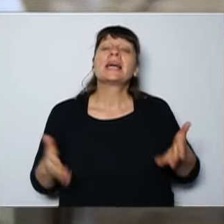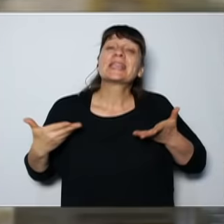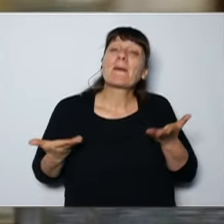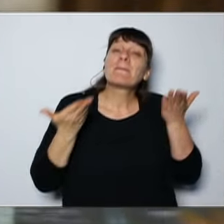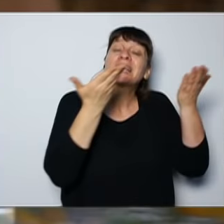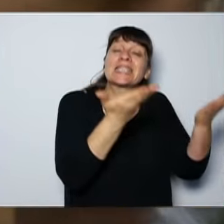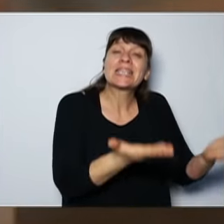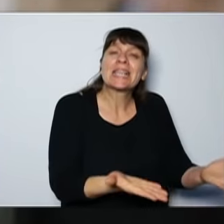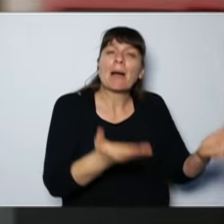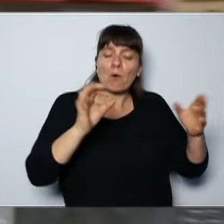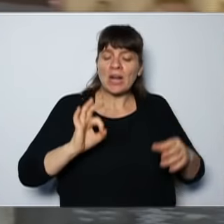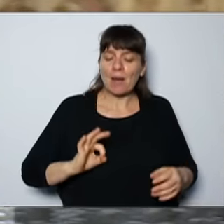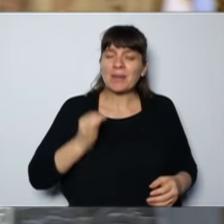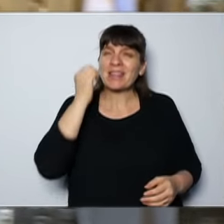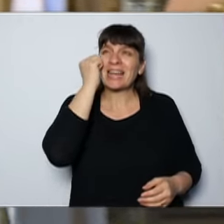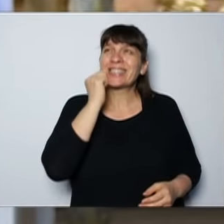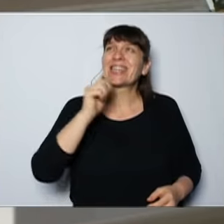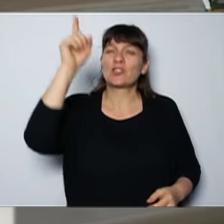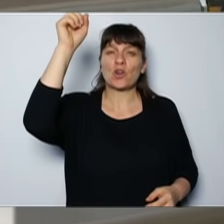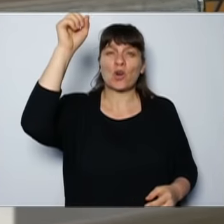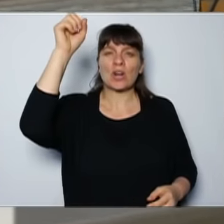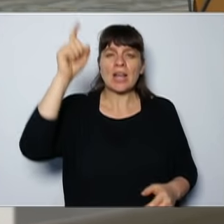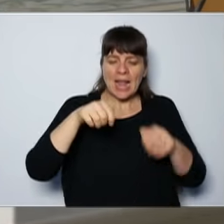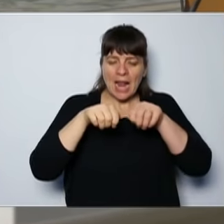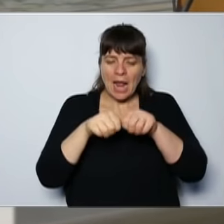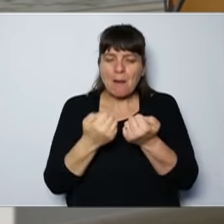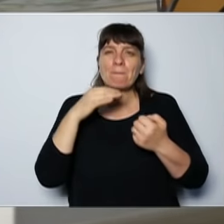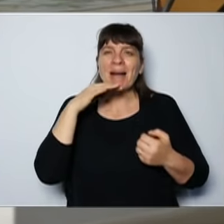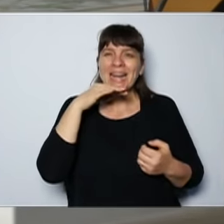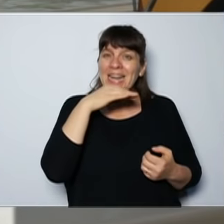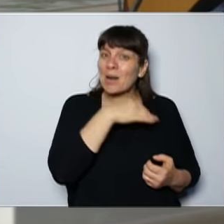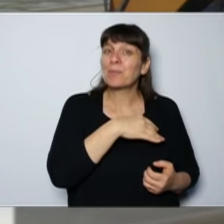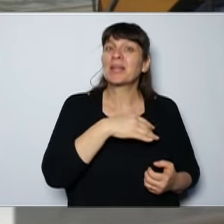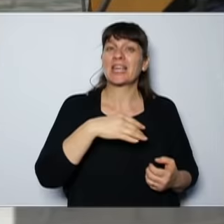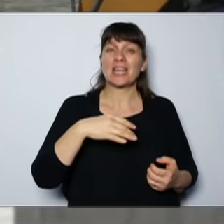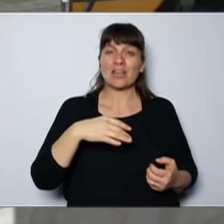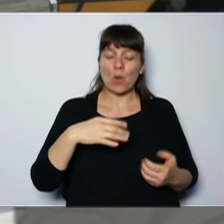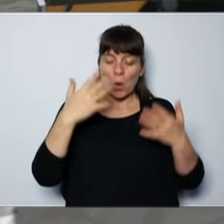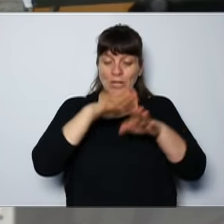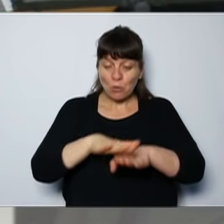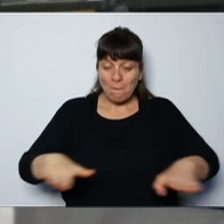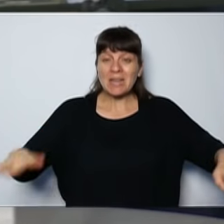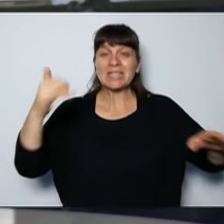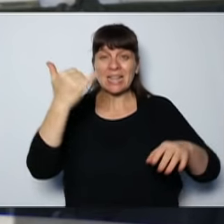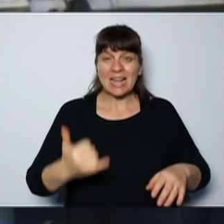Te presentamos la vida, Señor, el pan y el vino en tu mesa estará.